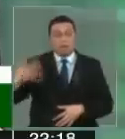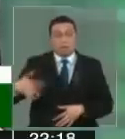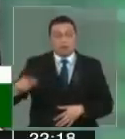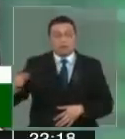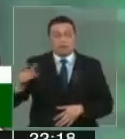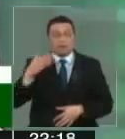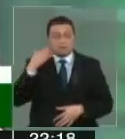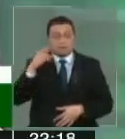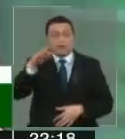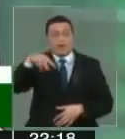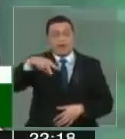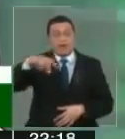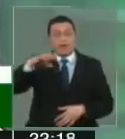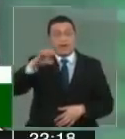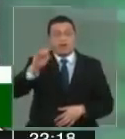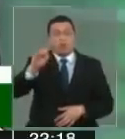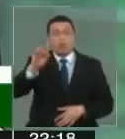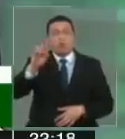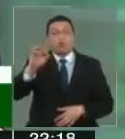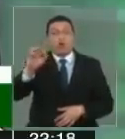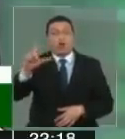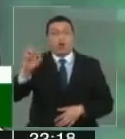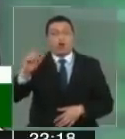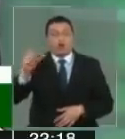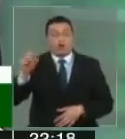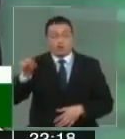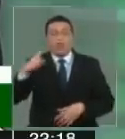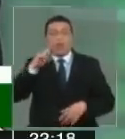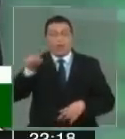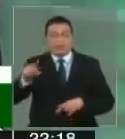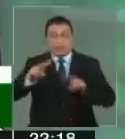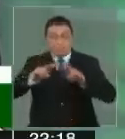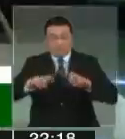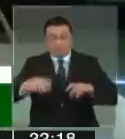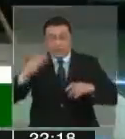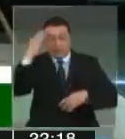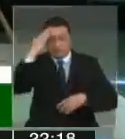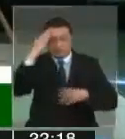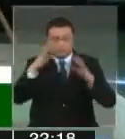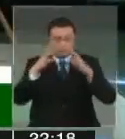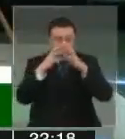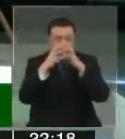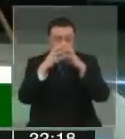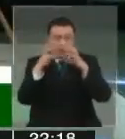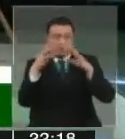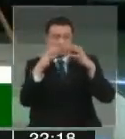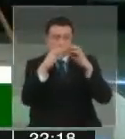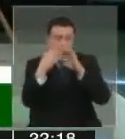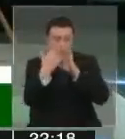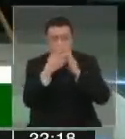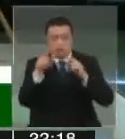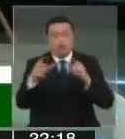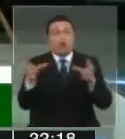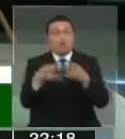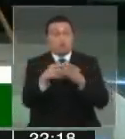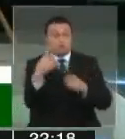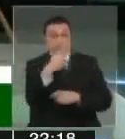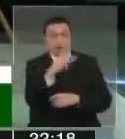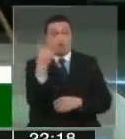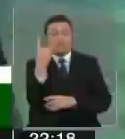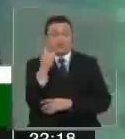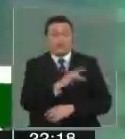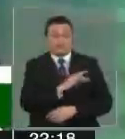era neuróloga y ella se dedicaba a investigar el cerebro. Ella hacía, tenía un grupo en la Universidad de Chile donde se dedicaban